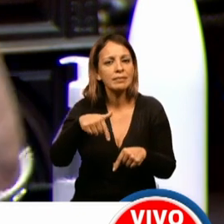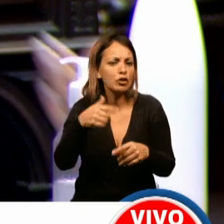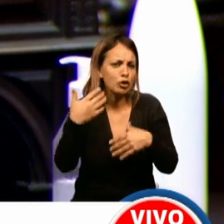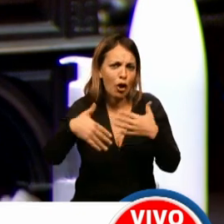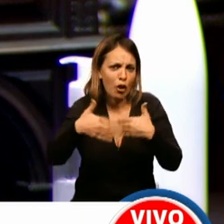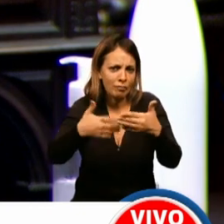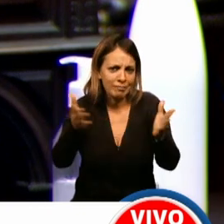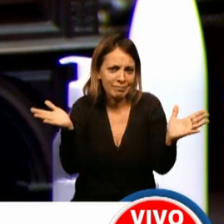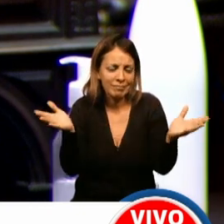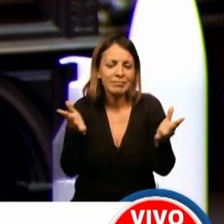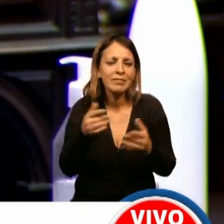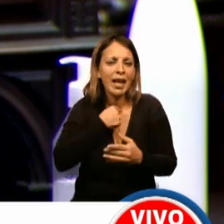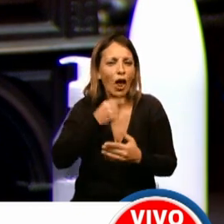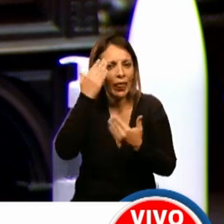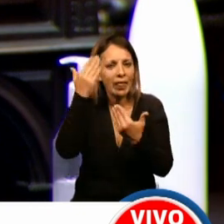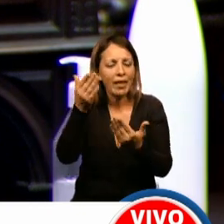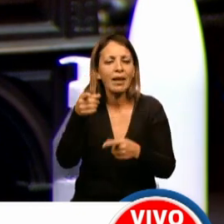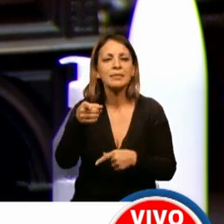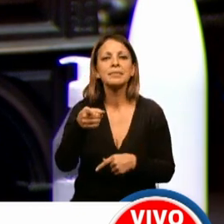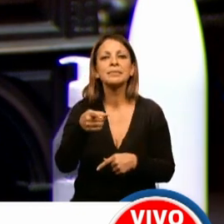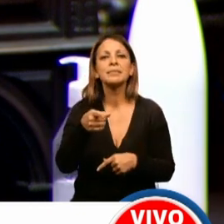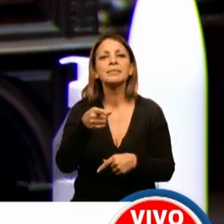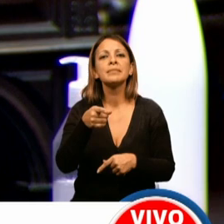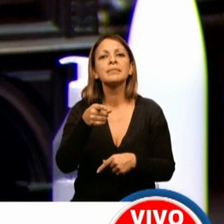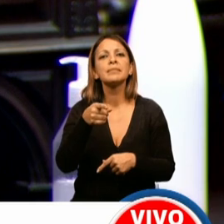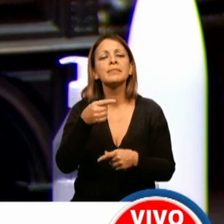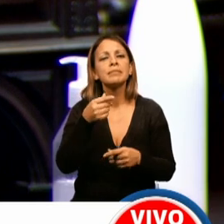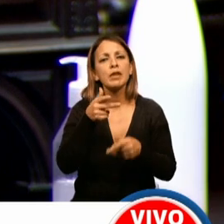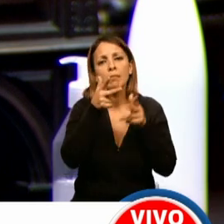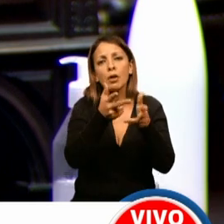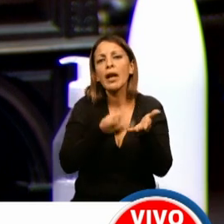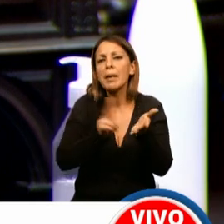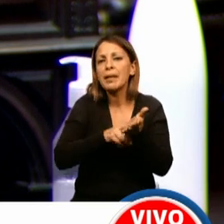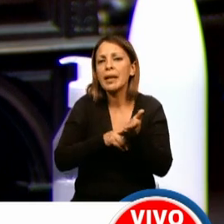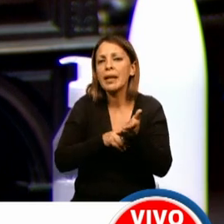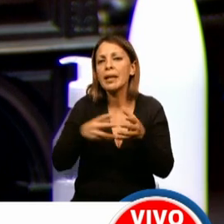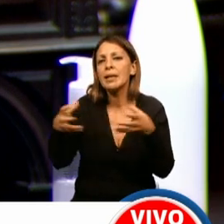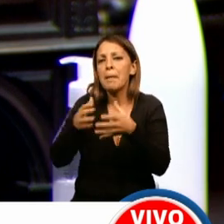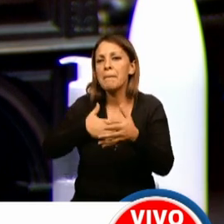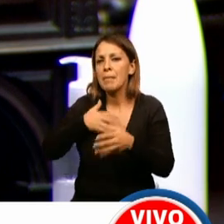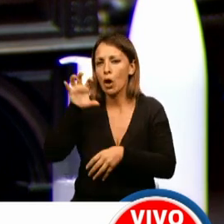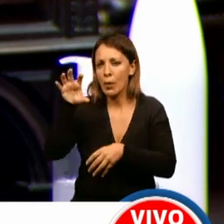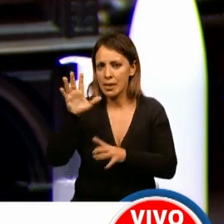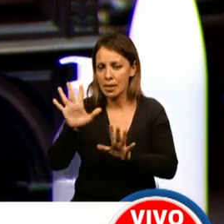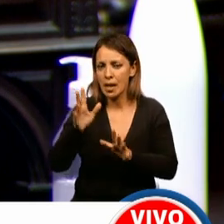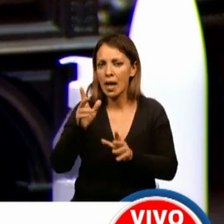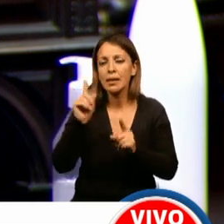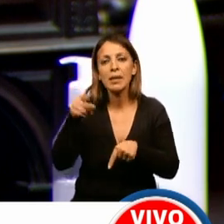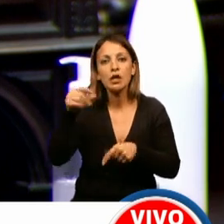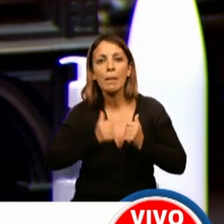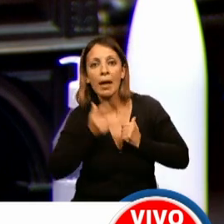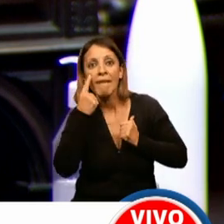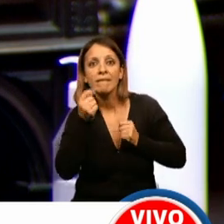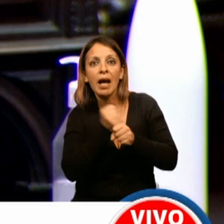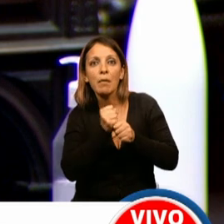participación y traer la voz del colectivo de mi provincia que también no no es pero una ley